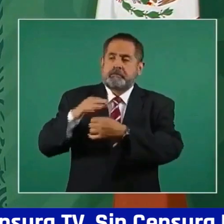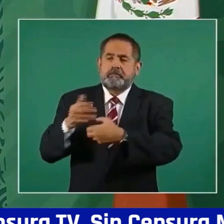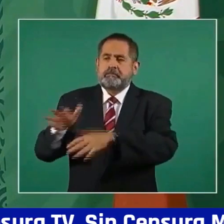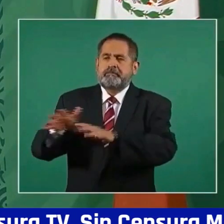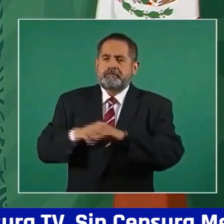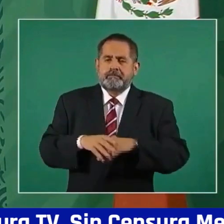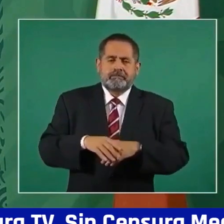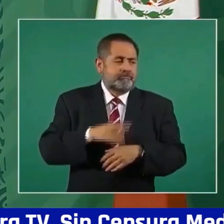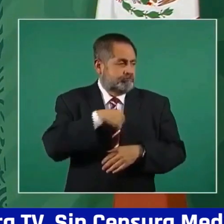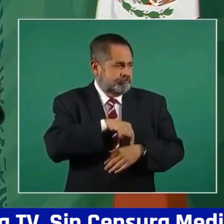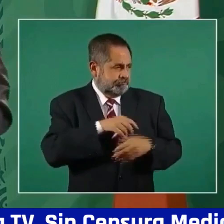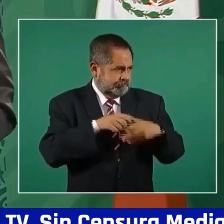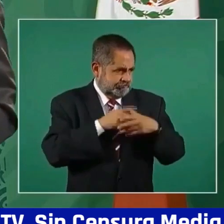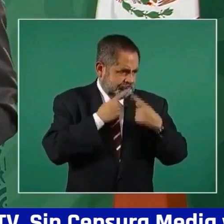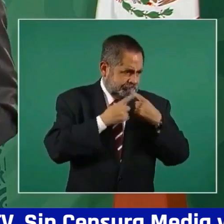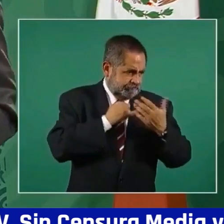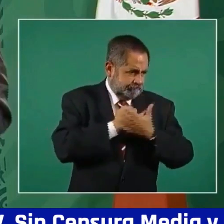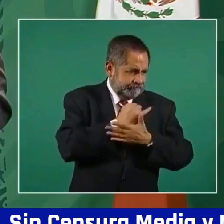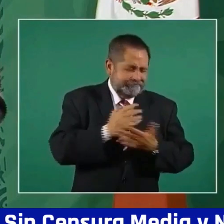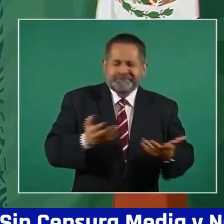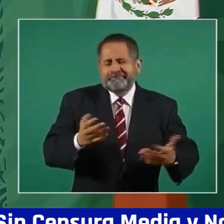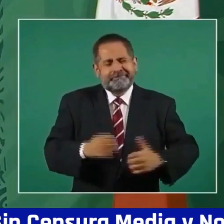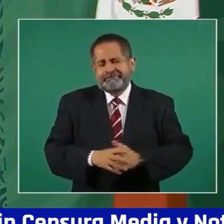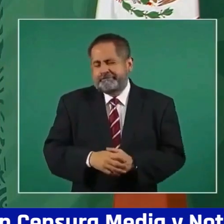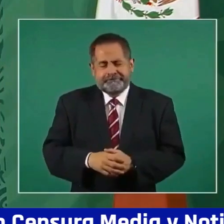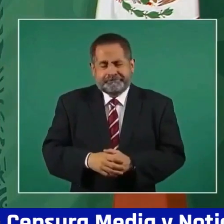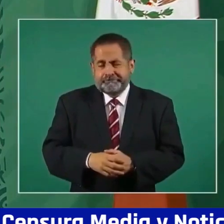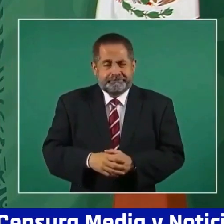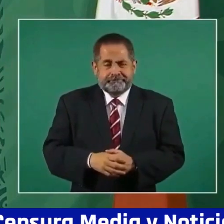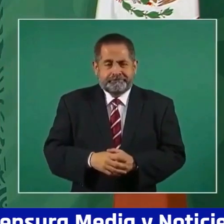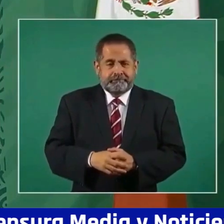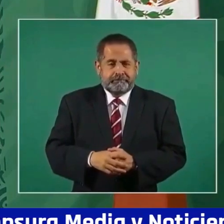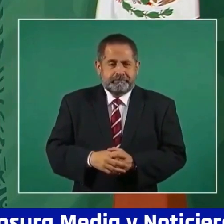O una vez cada 3. Solo